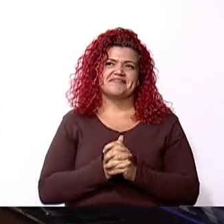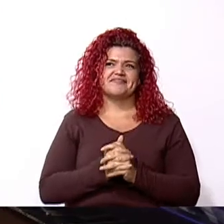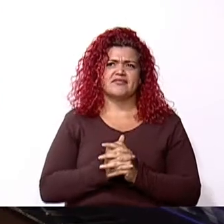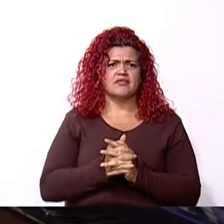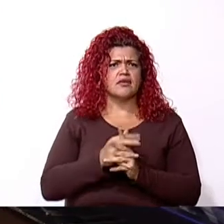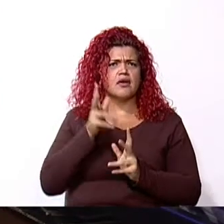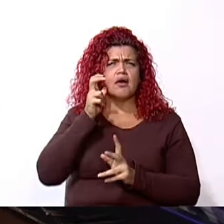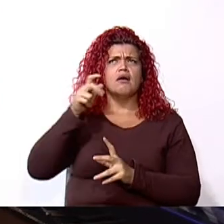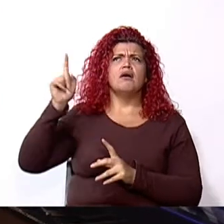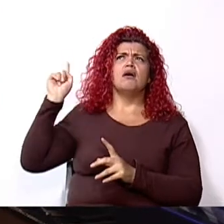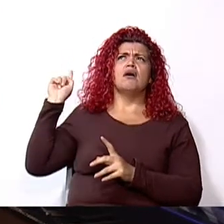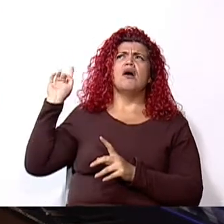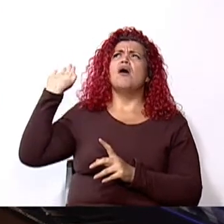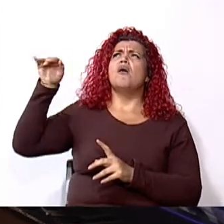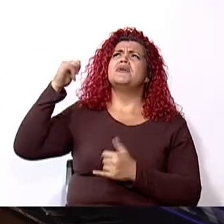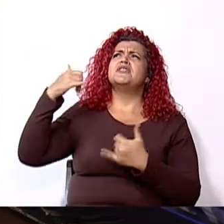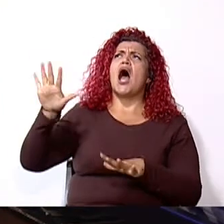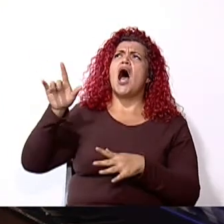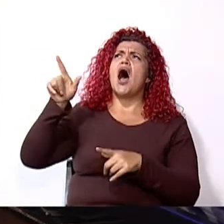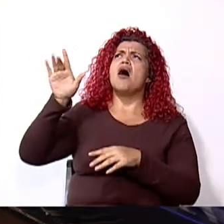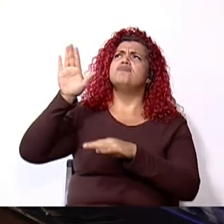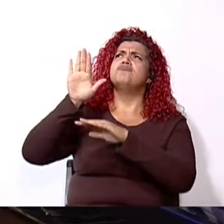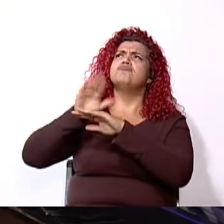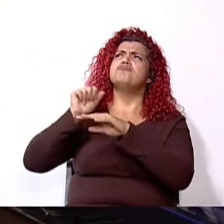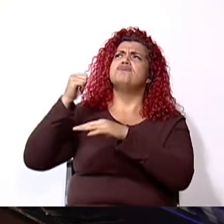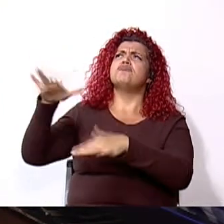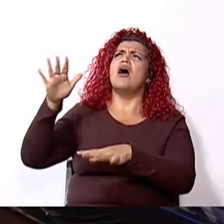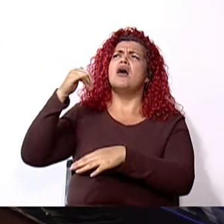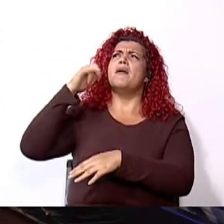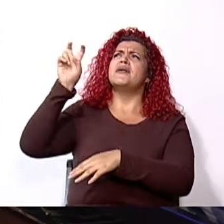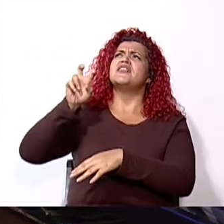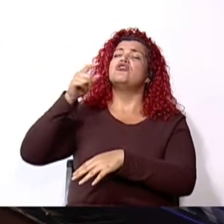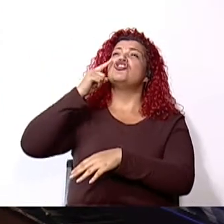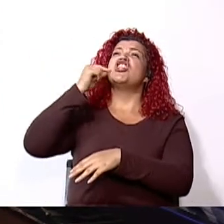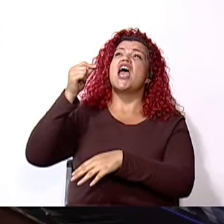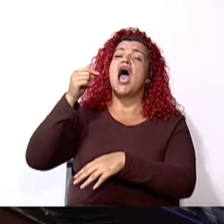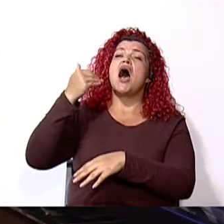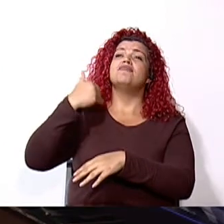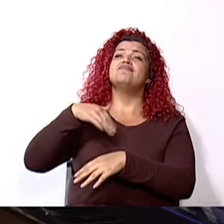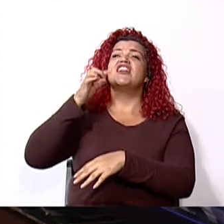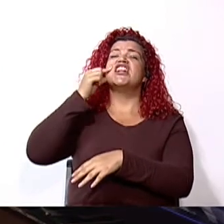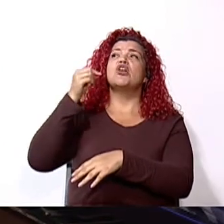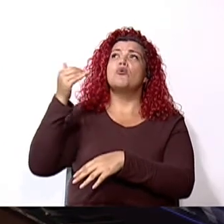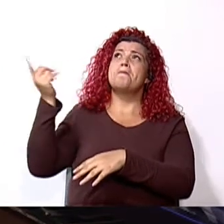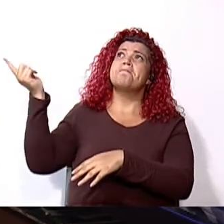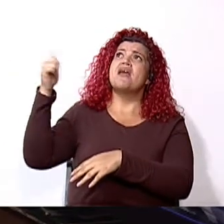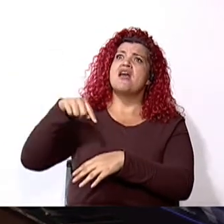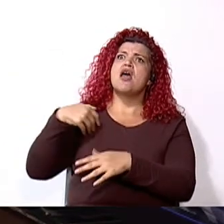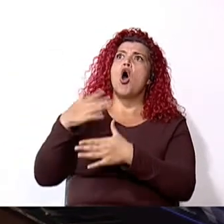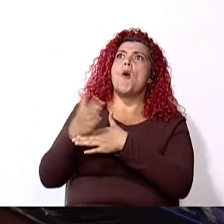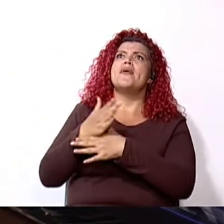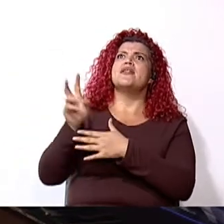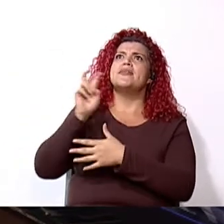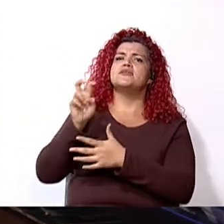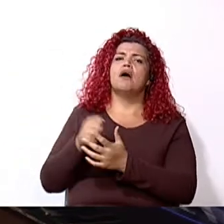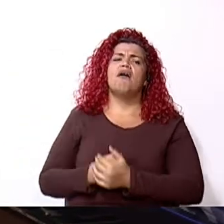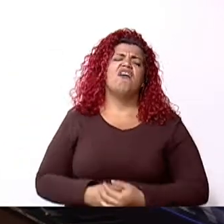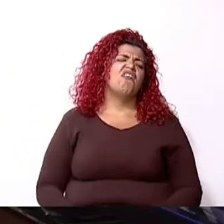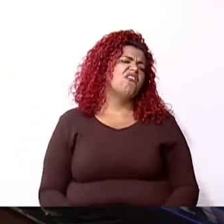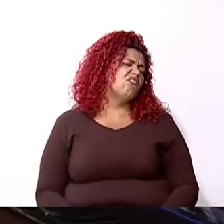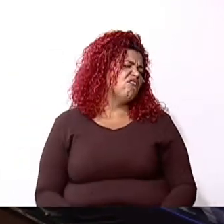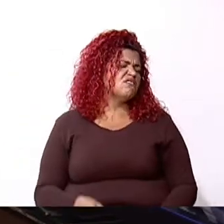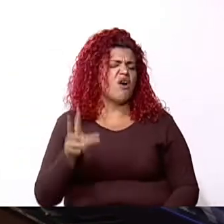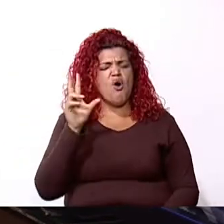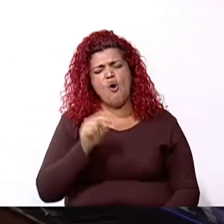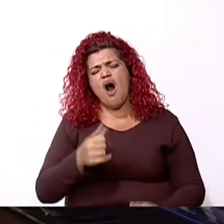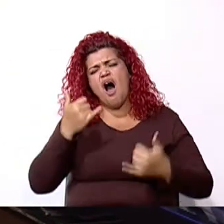Juan, ¿ya pediste la pizza? Es que va a venir su tía y su tío. Y así les compartimos. No.